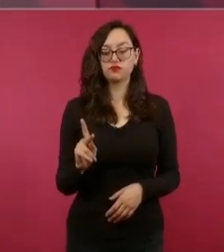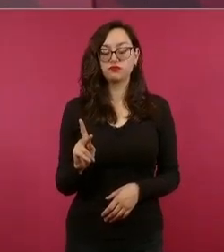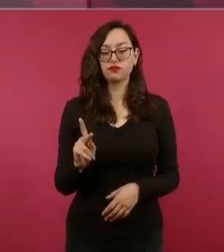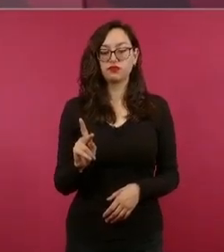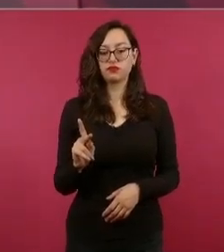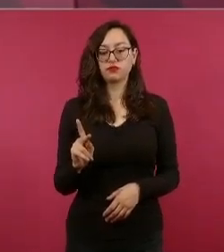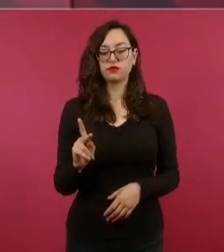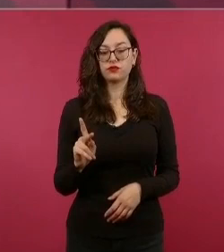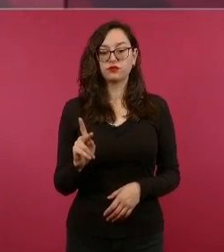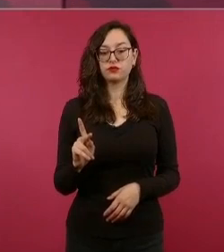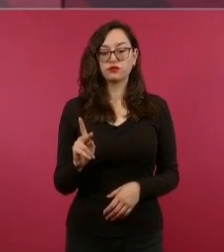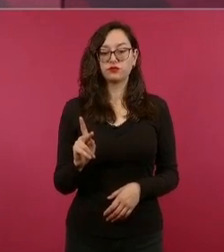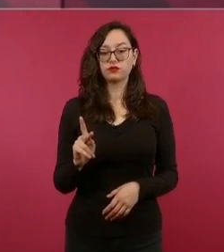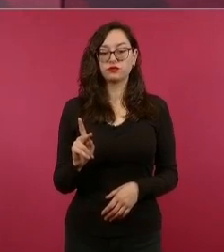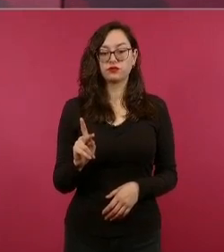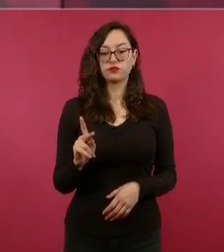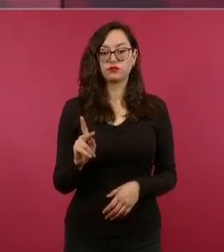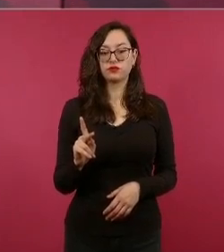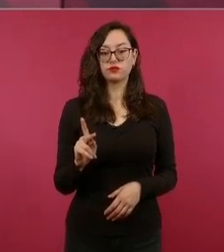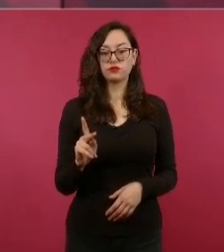nosotros